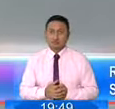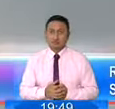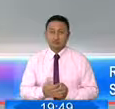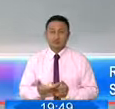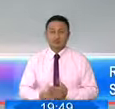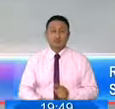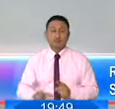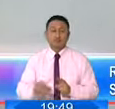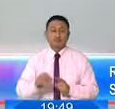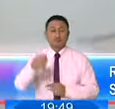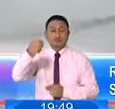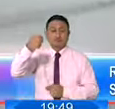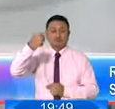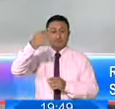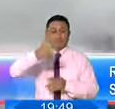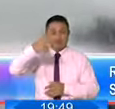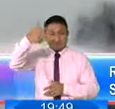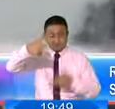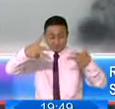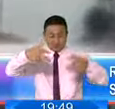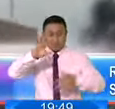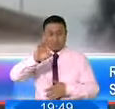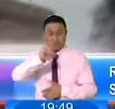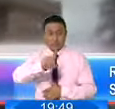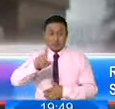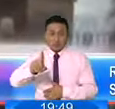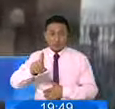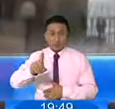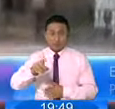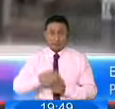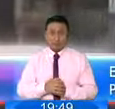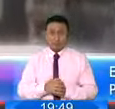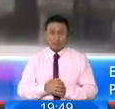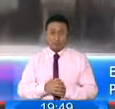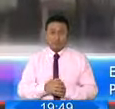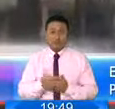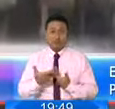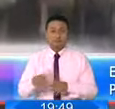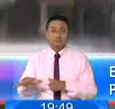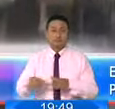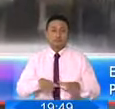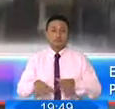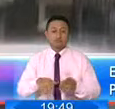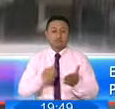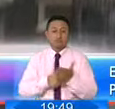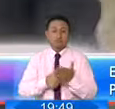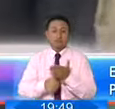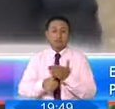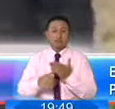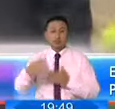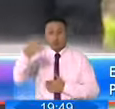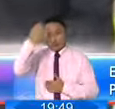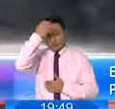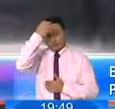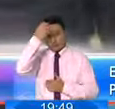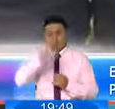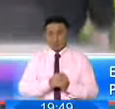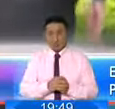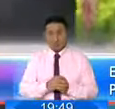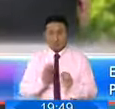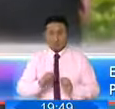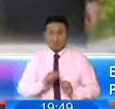Sistema Integrado de Seguridad ECU-911, en coordinación con el Ministerio de Educación,